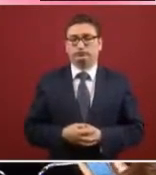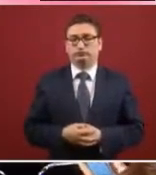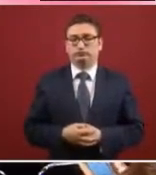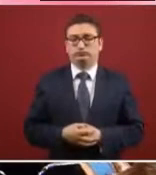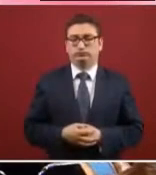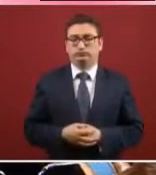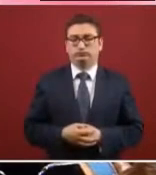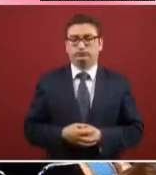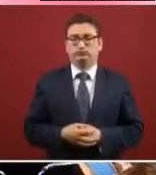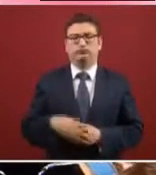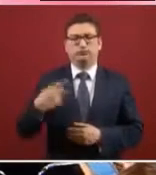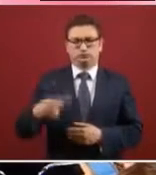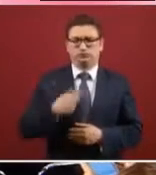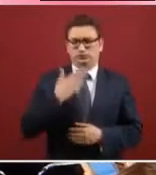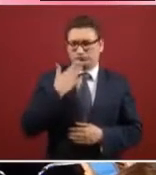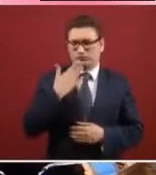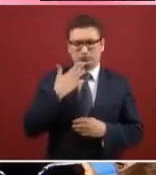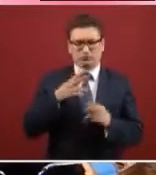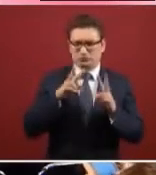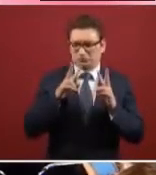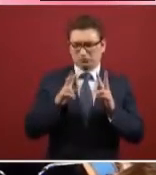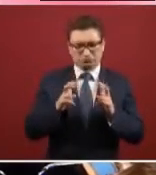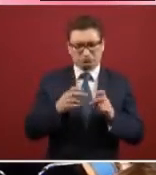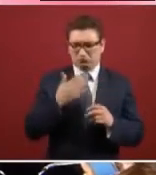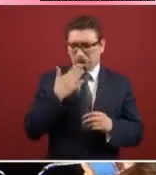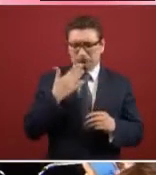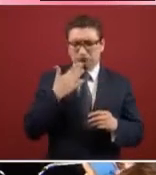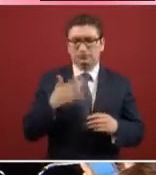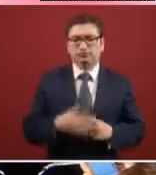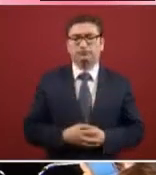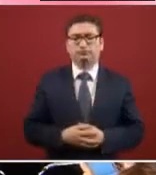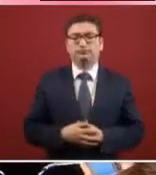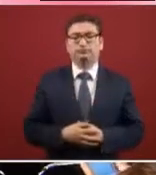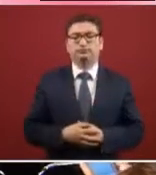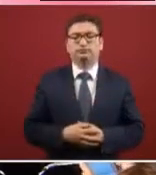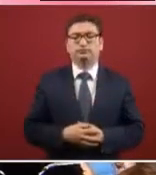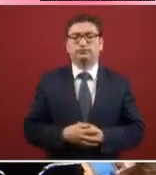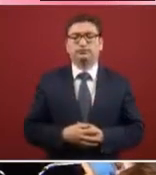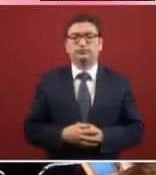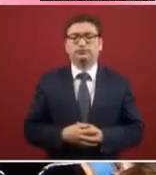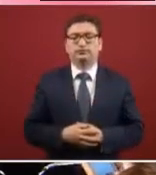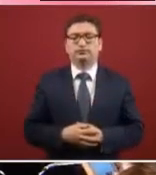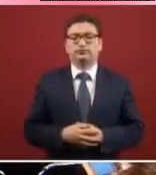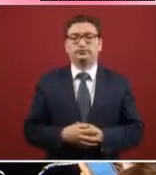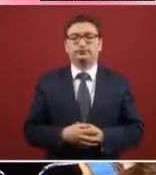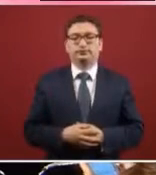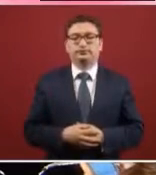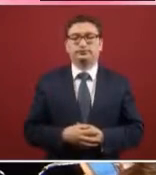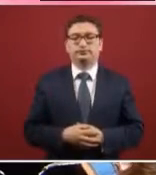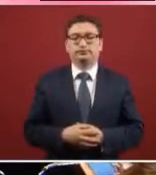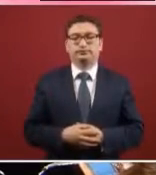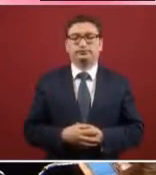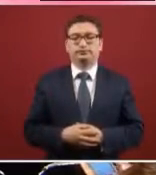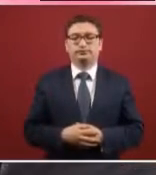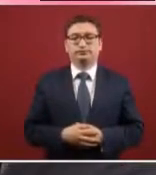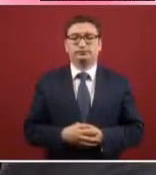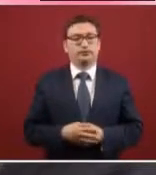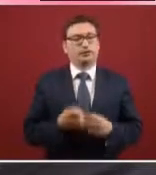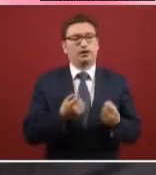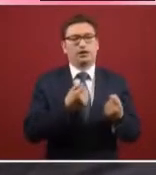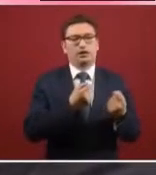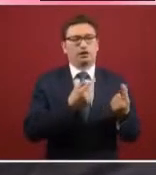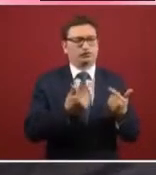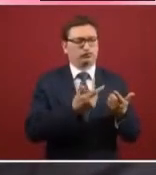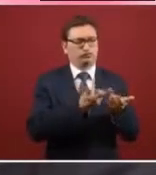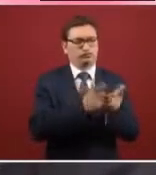buena pregunta, es un buen tema. It's a very good question and a good matter. I would say que hay resistencias, that there's resistances al cambio, to